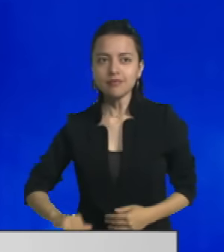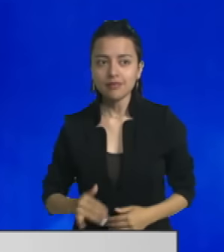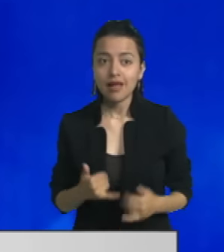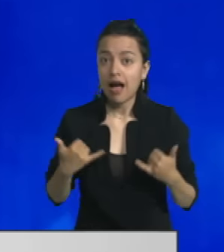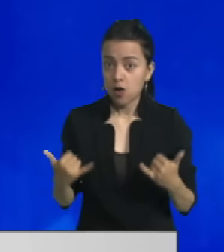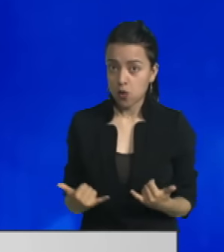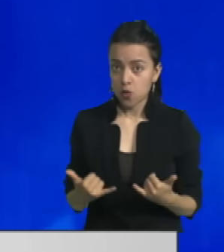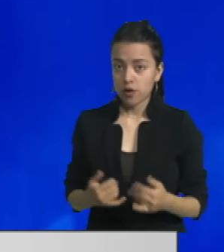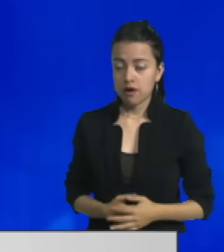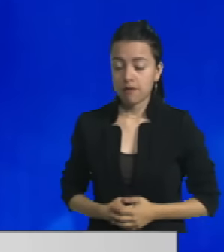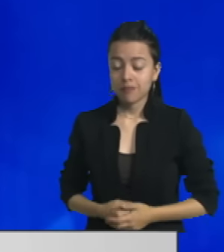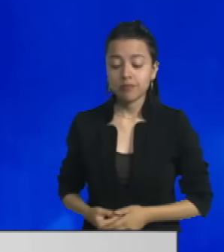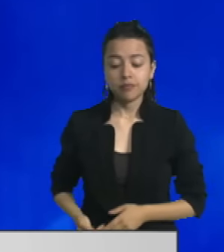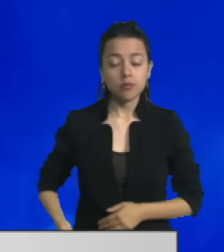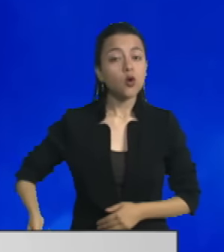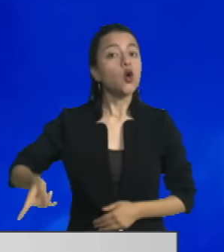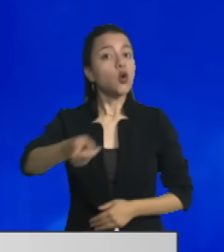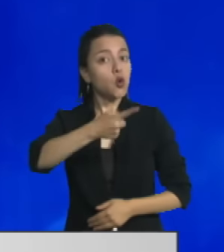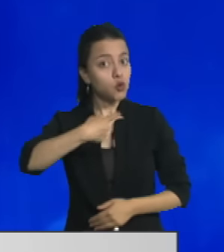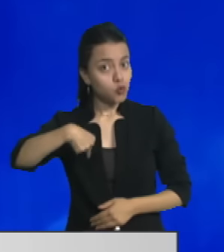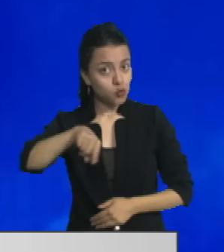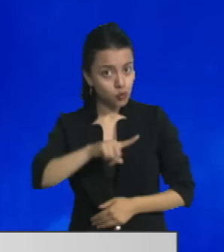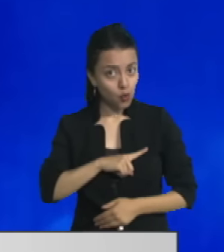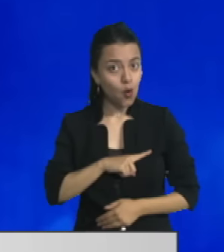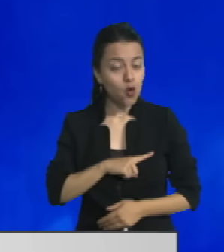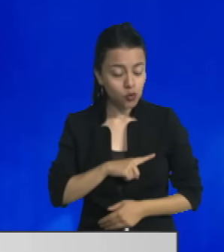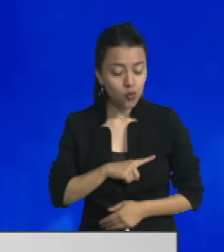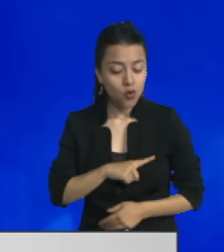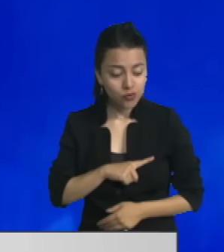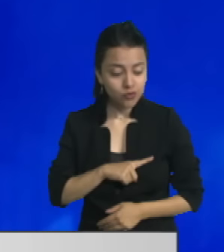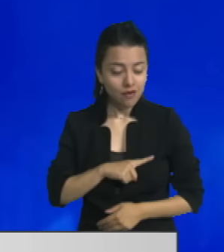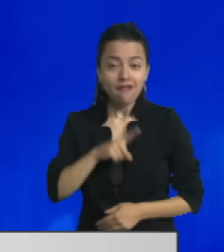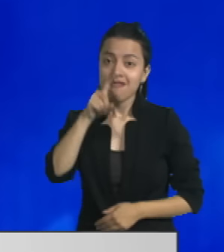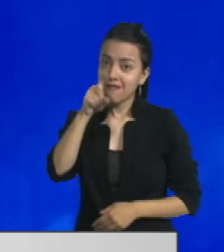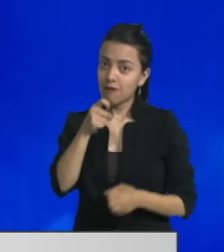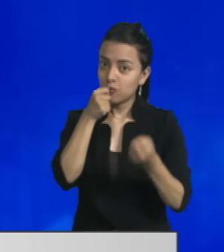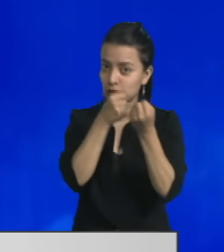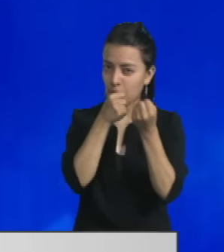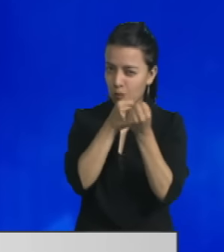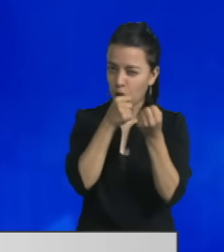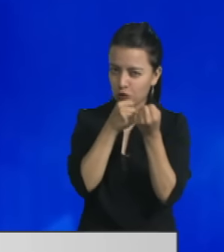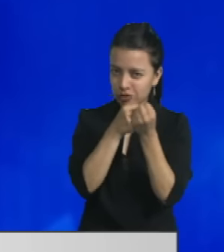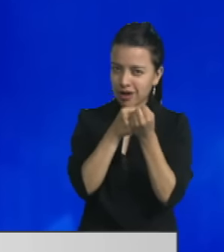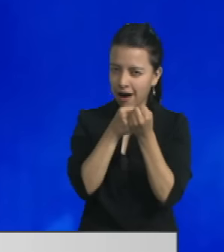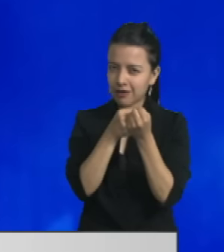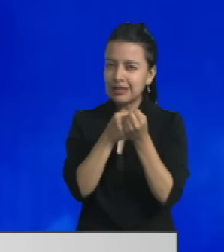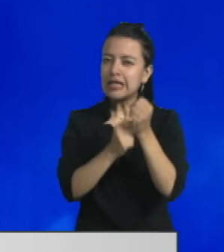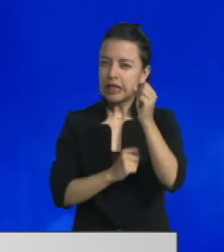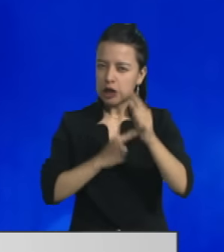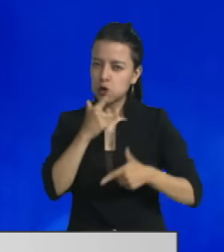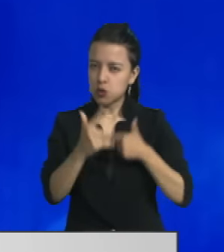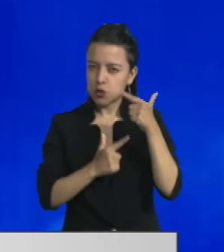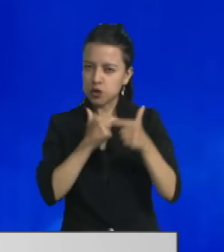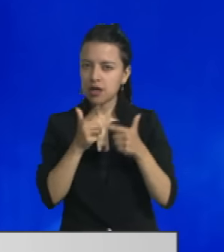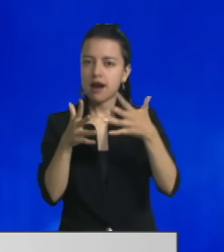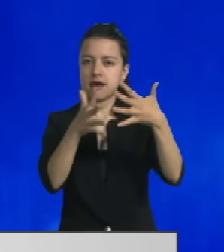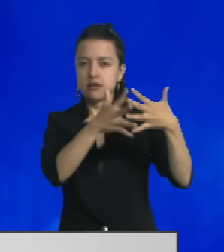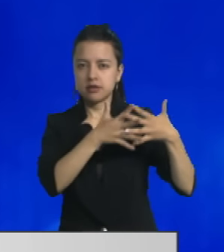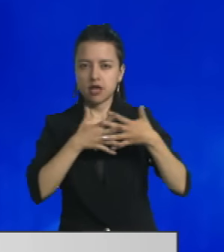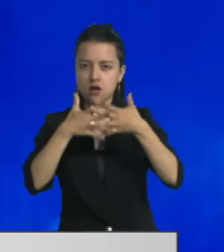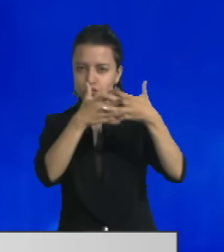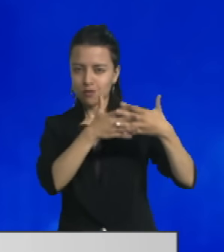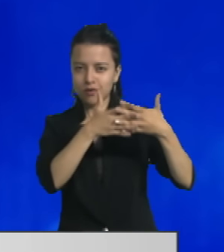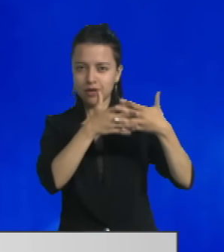ahora nosotros vamos a tener que luchar por los Estados Unidos en los que creemos